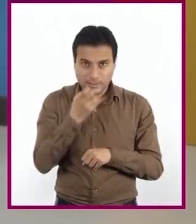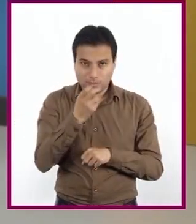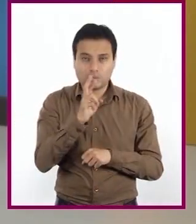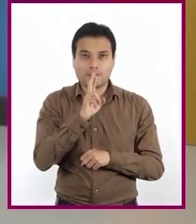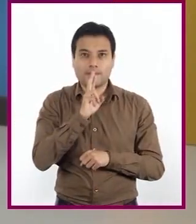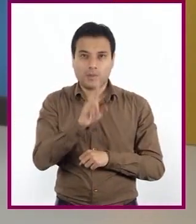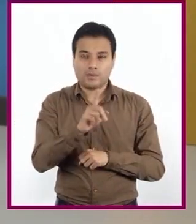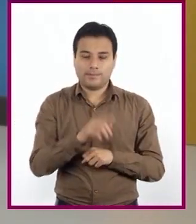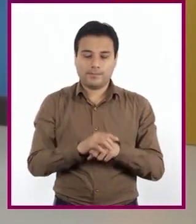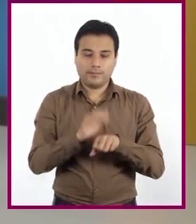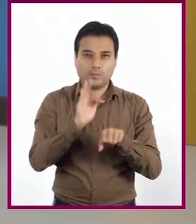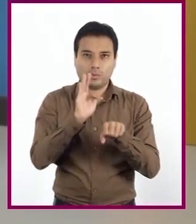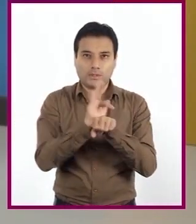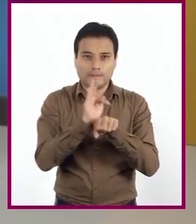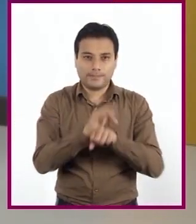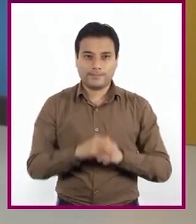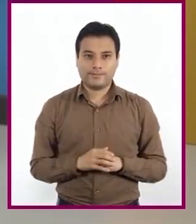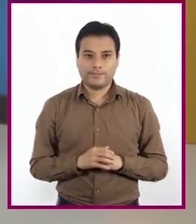un rayo.